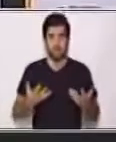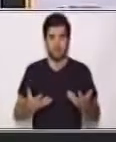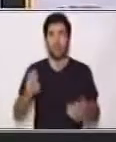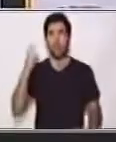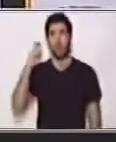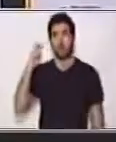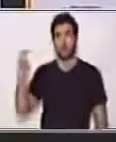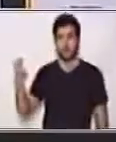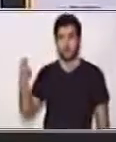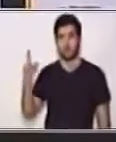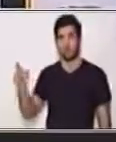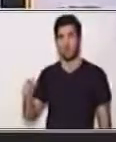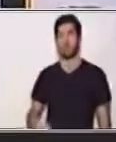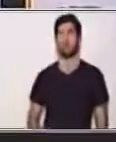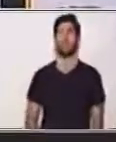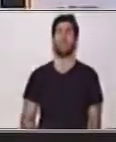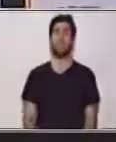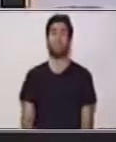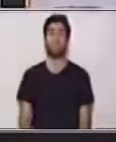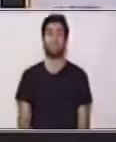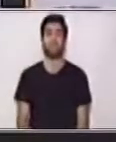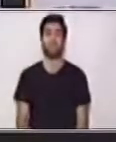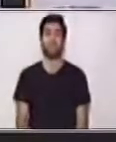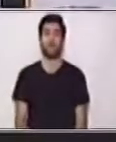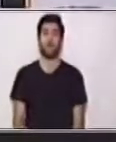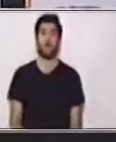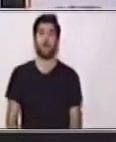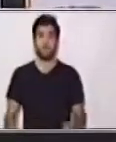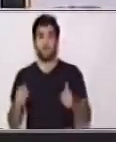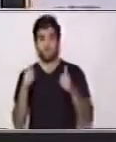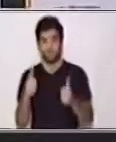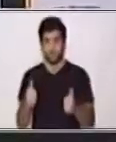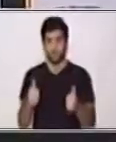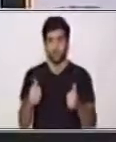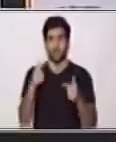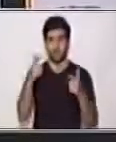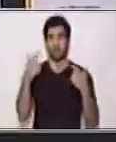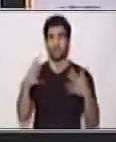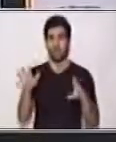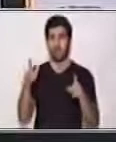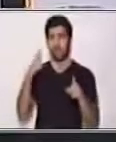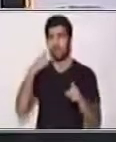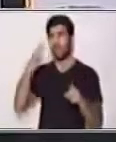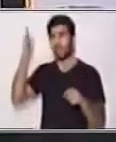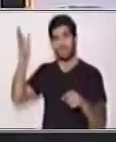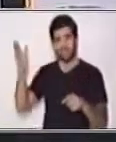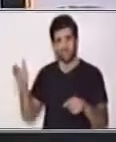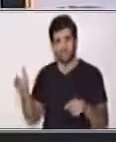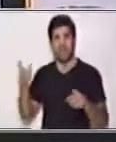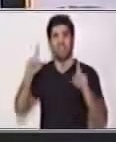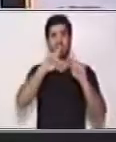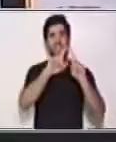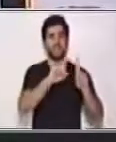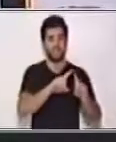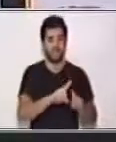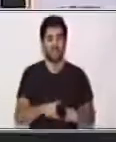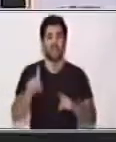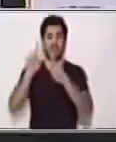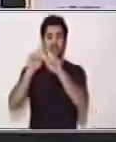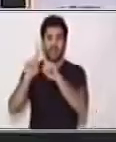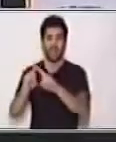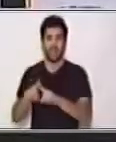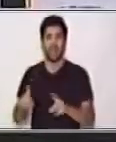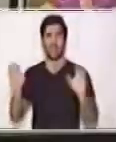masa, que sería la piña. Muy bien, ya ves, pudimos realizar varias estimaciones de diferentes